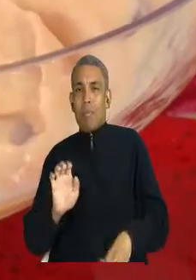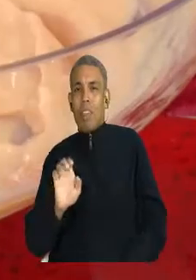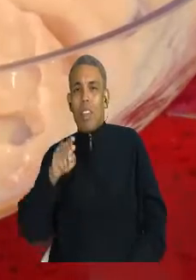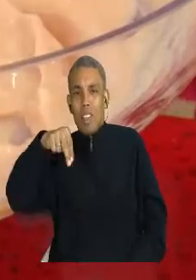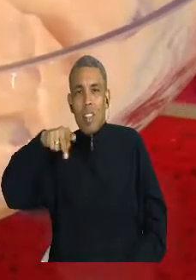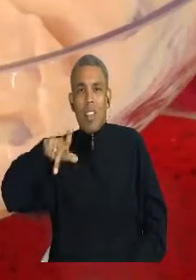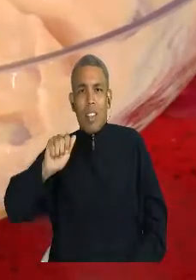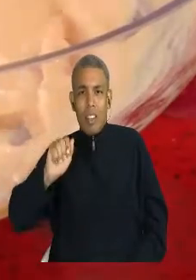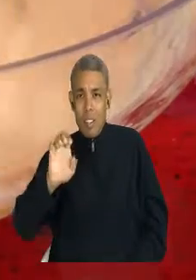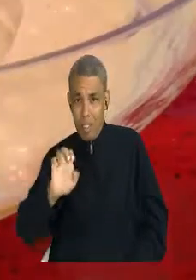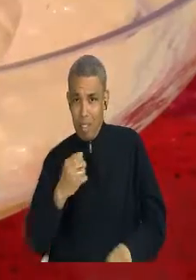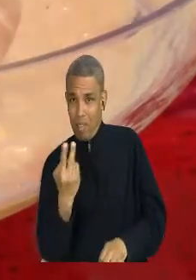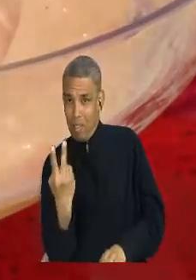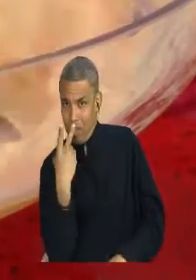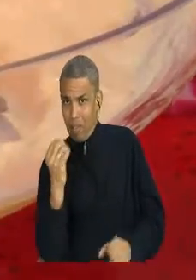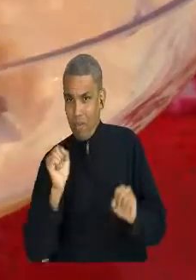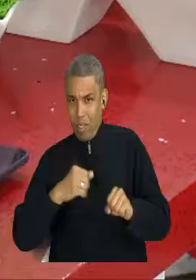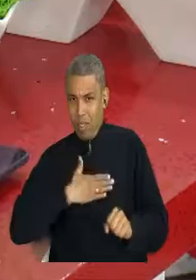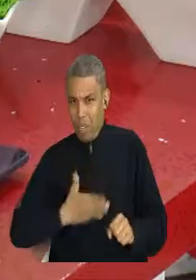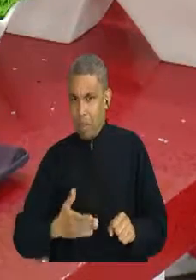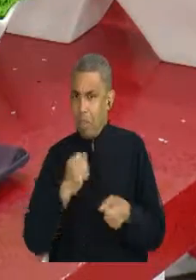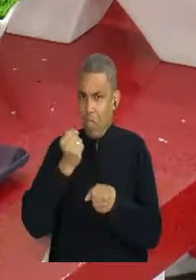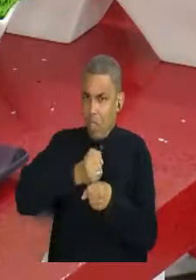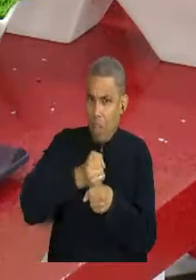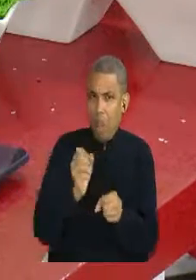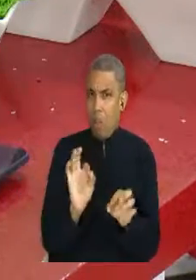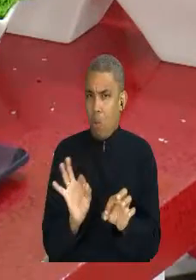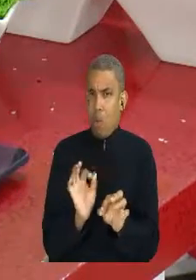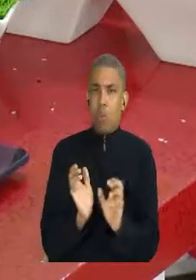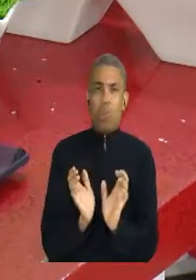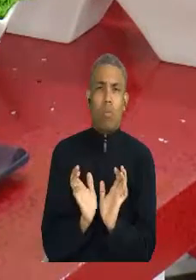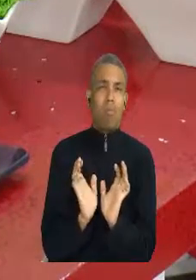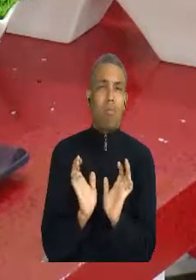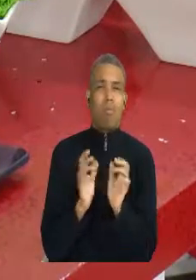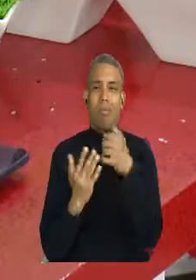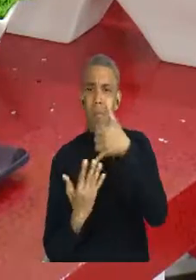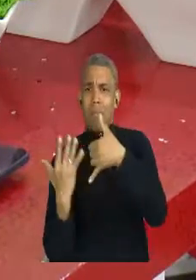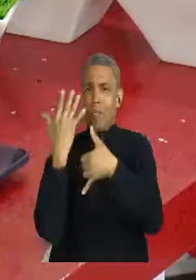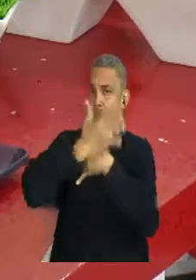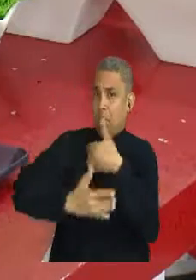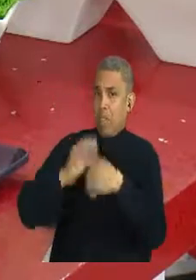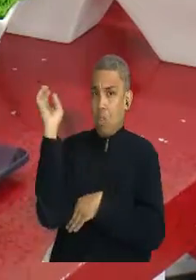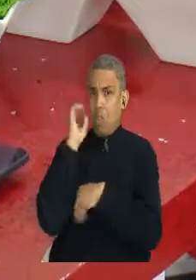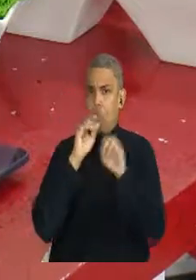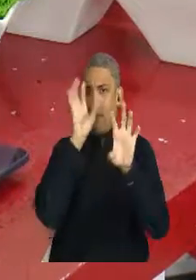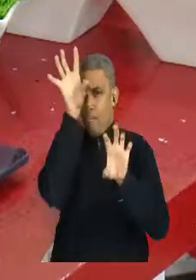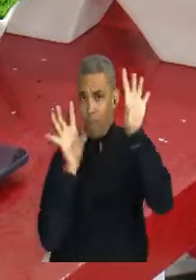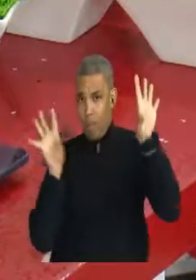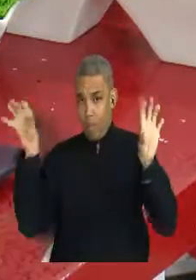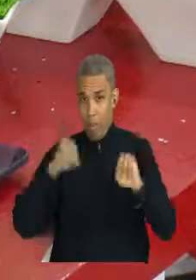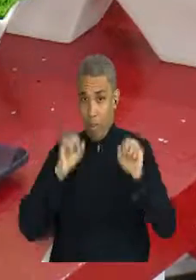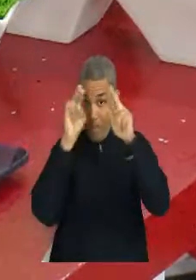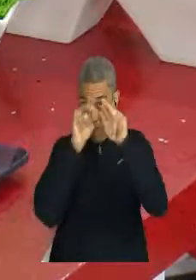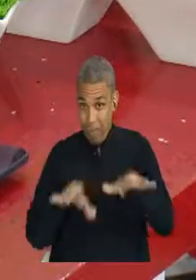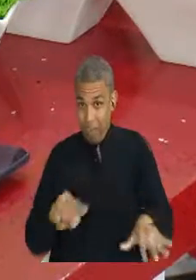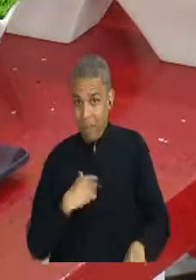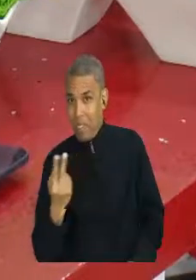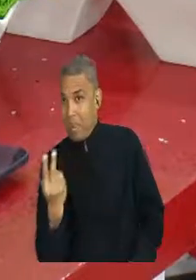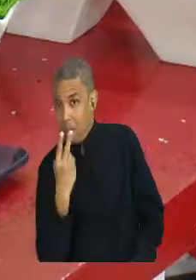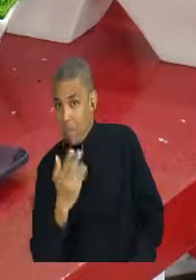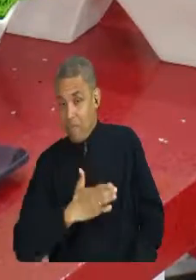www.enlacetelevisión.com y se conectan con nosotros desde sus trabajos o desde otra parte del país y por qué no del mundo. Y están ahí siempre conectaditos con